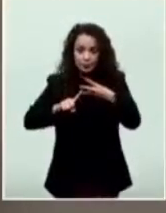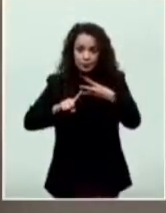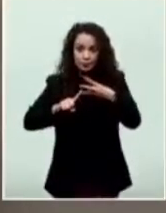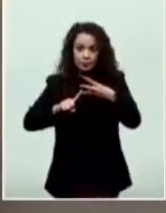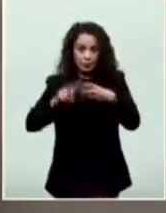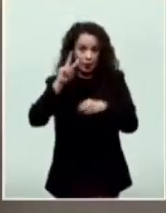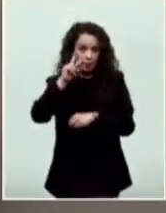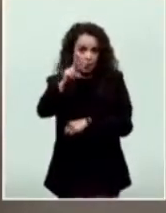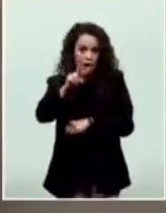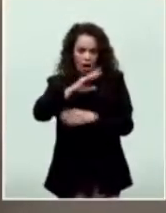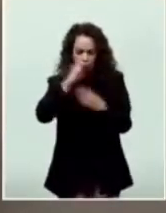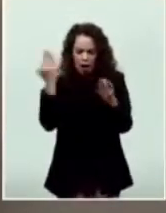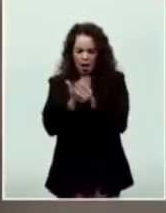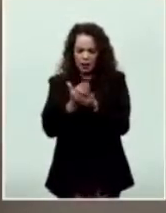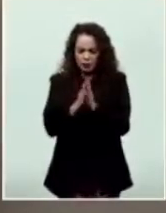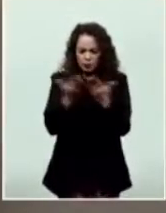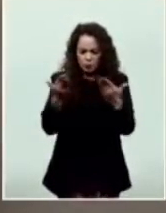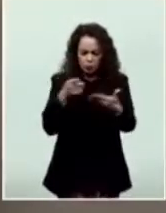el expediente, aparecen.